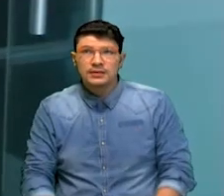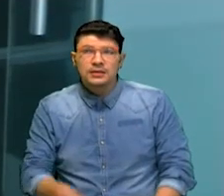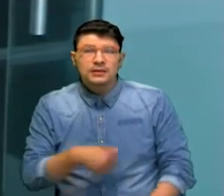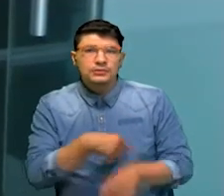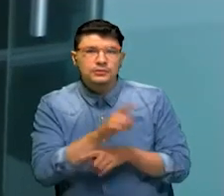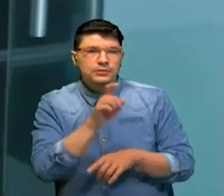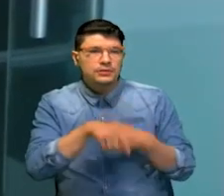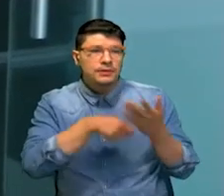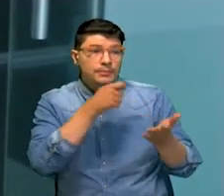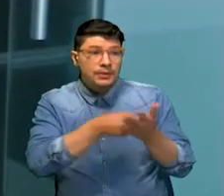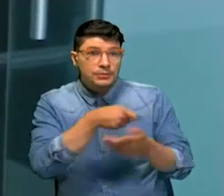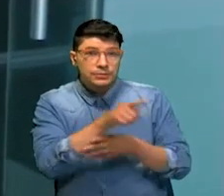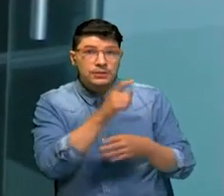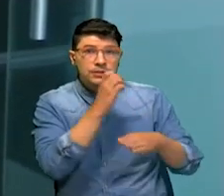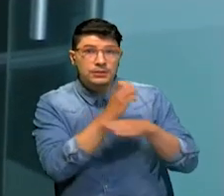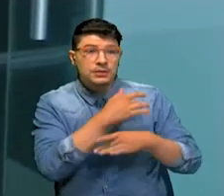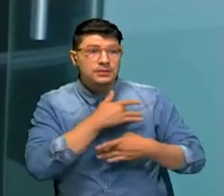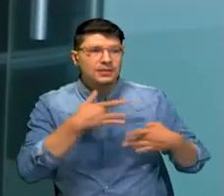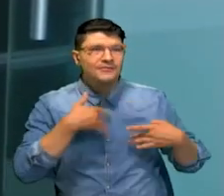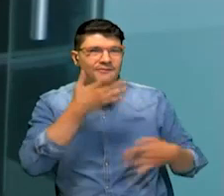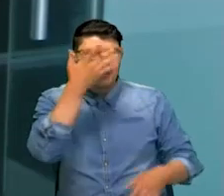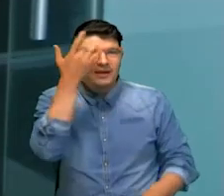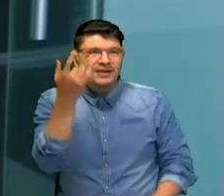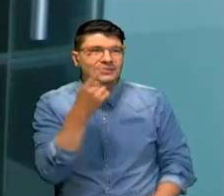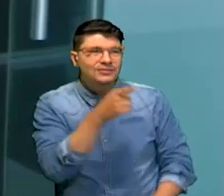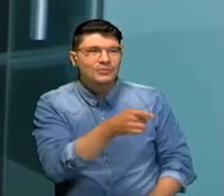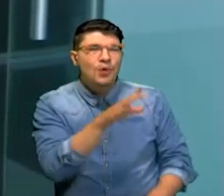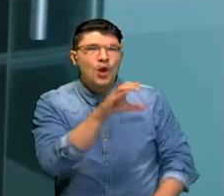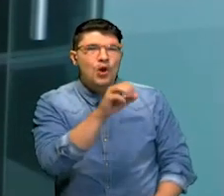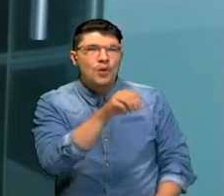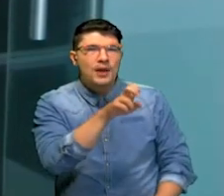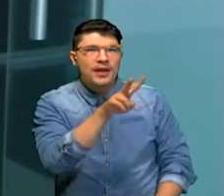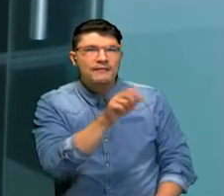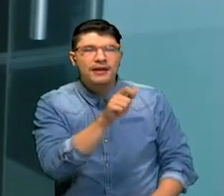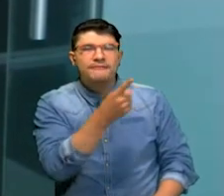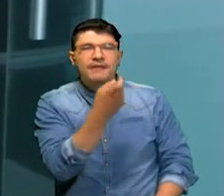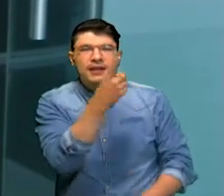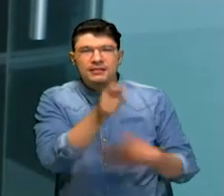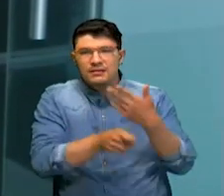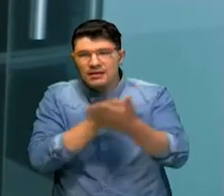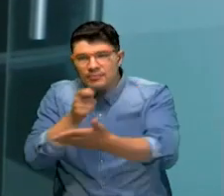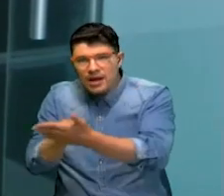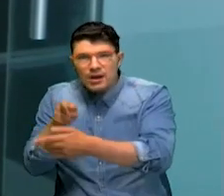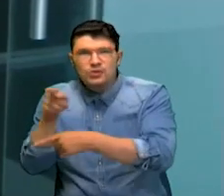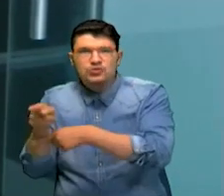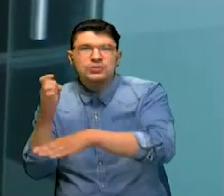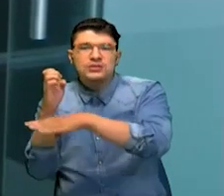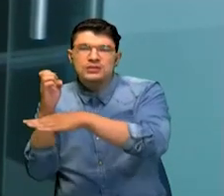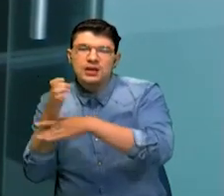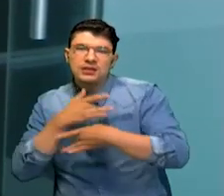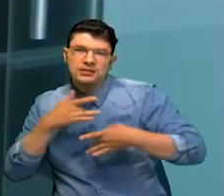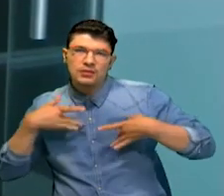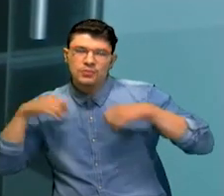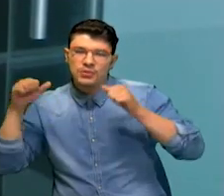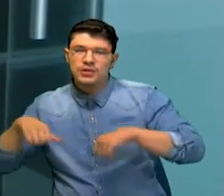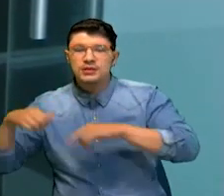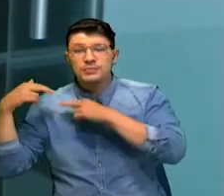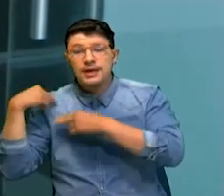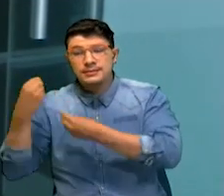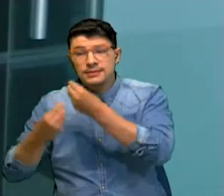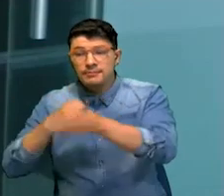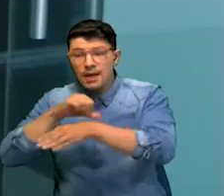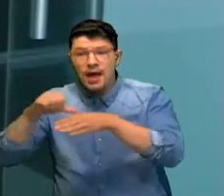Comeva, porque Comeva le debe mucho a la Medical Duarte, y hasta que no haga el pago anticipado de la cirugía y todo lo que tiene que ver con hospitalización y